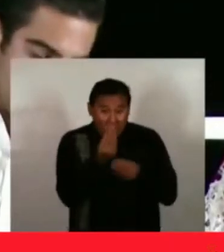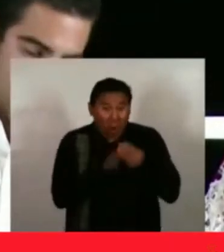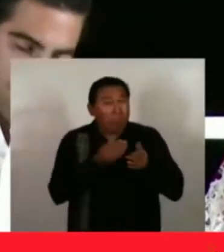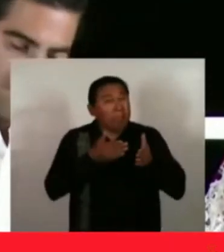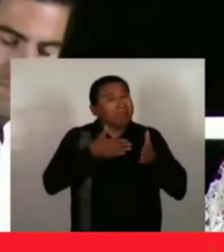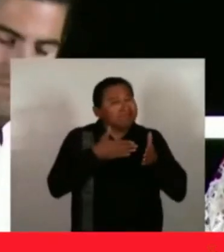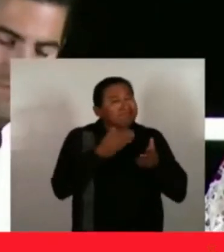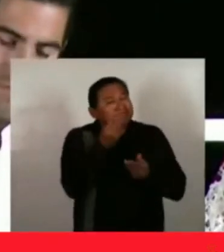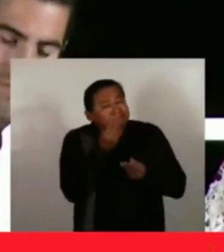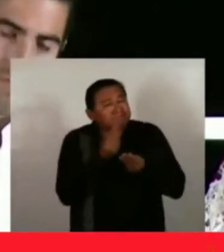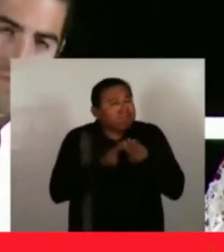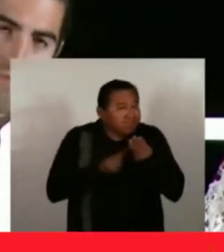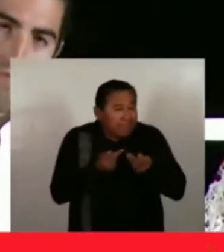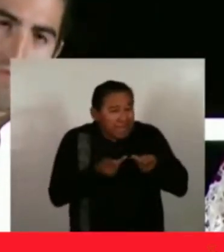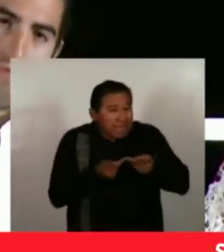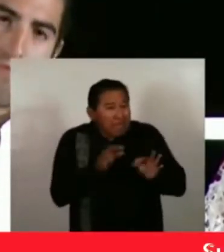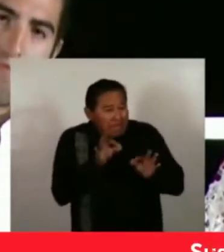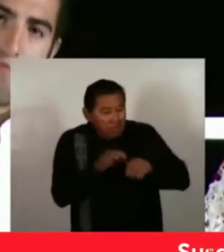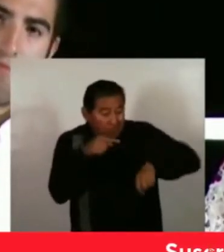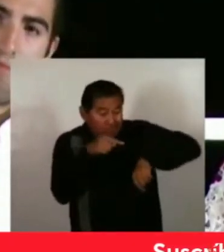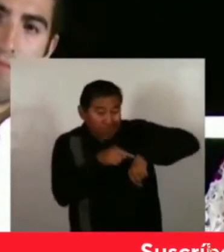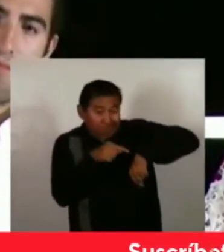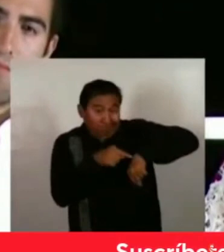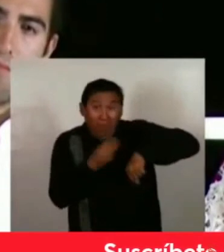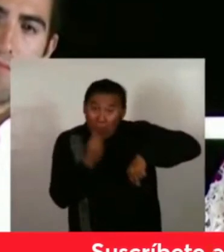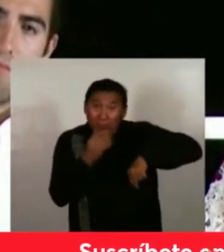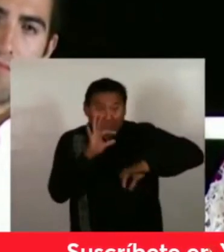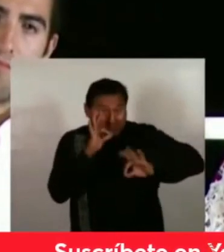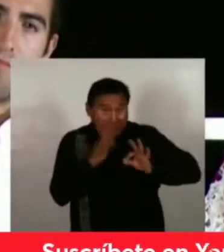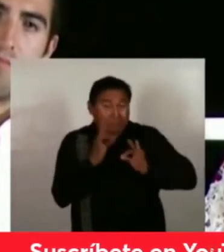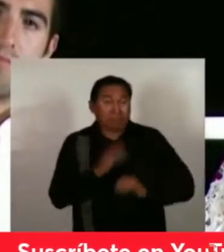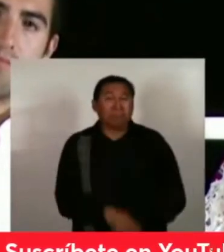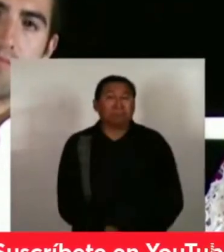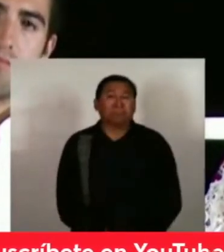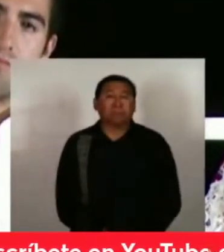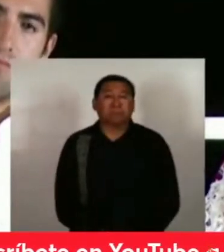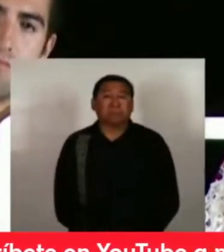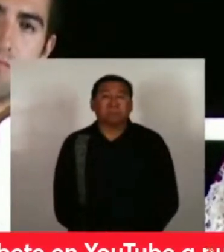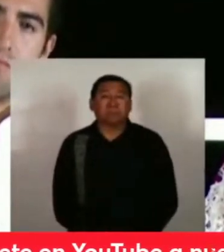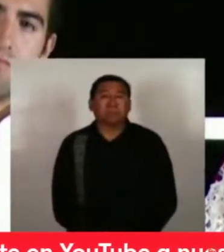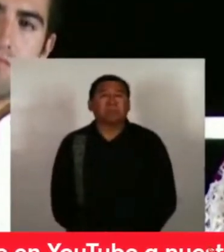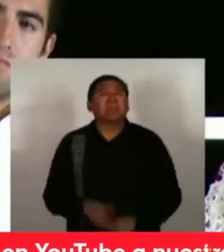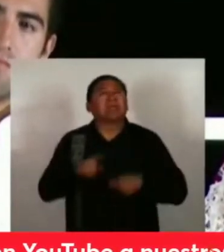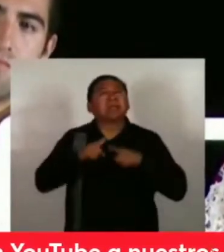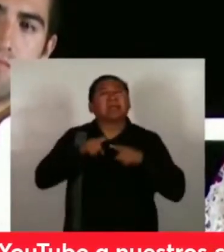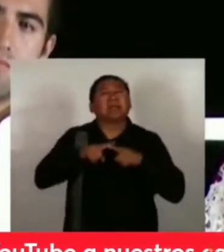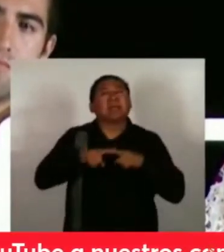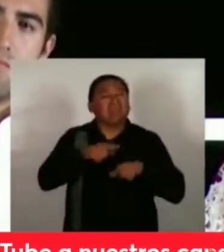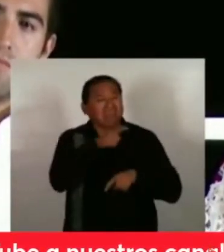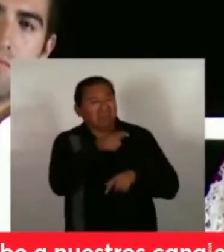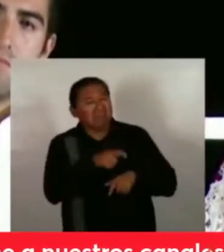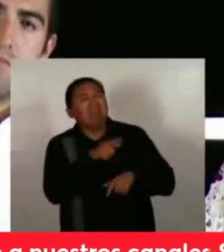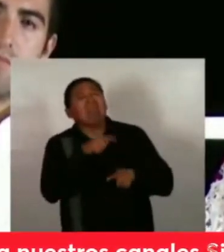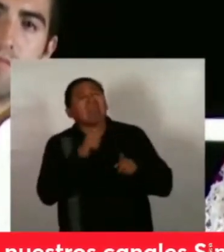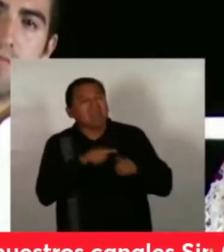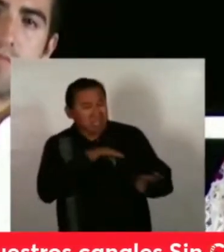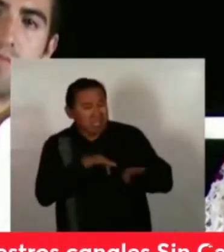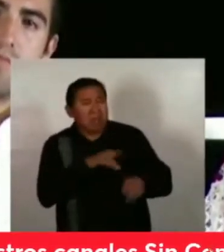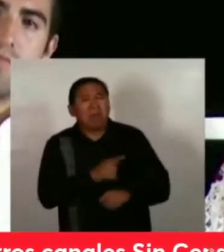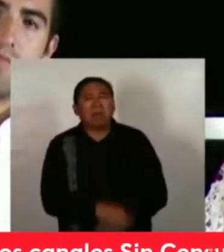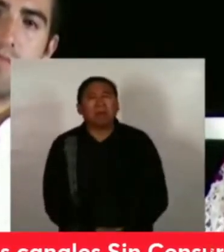esté al punto cuando es la hora de la comida. ¿Y quién reconoce ese